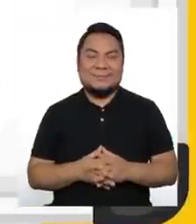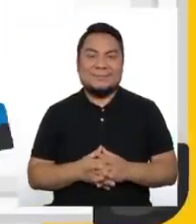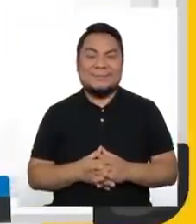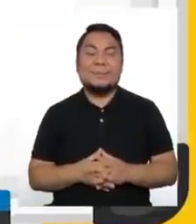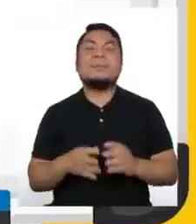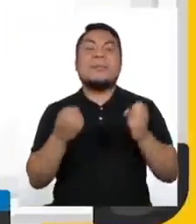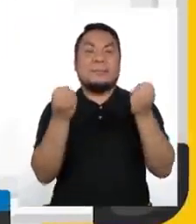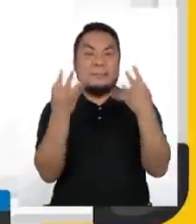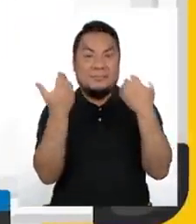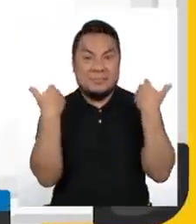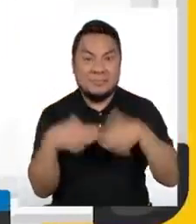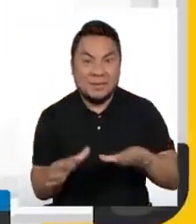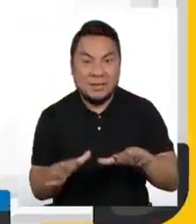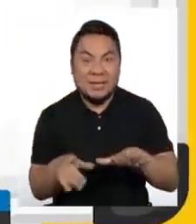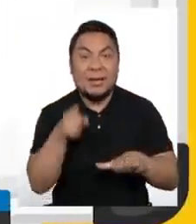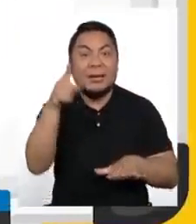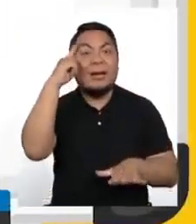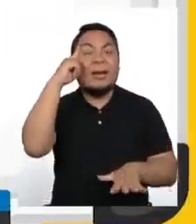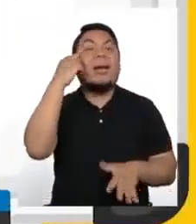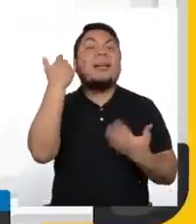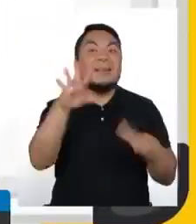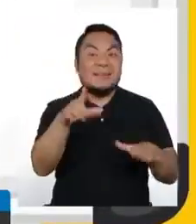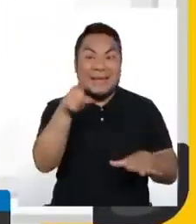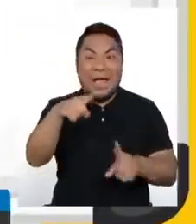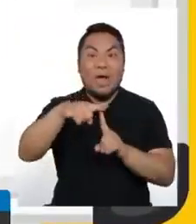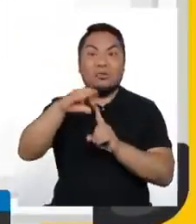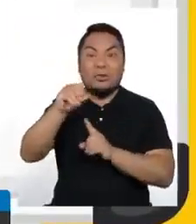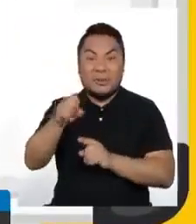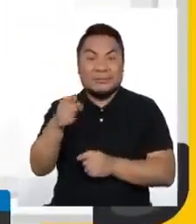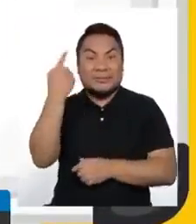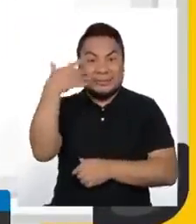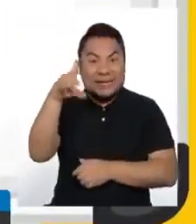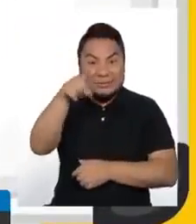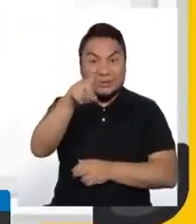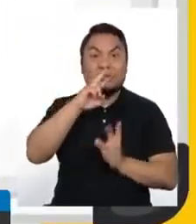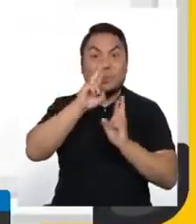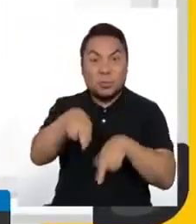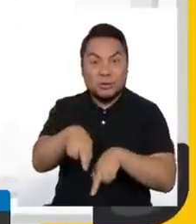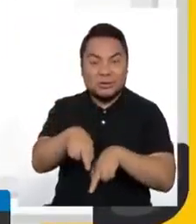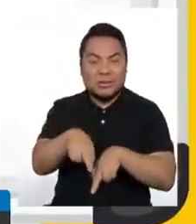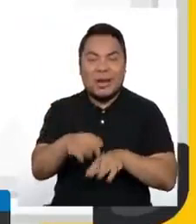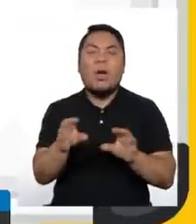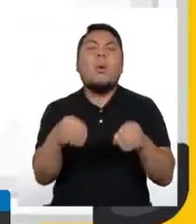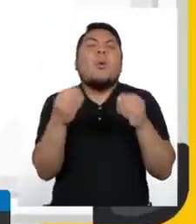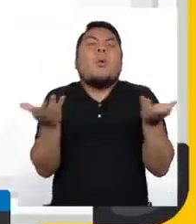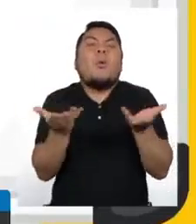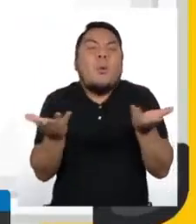Muy bien, ¿lograron solucionar el problema de Tomás? ¿Cómo lo resolvieron?